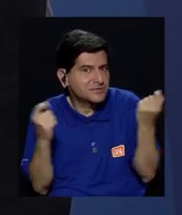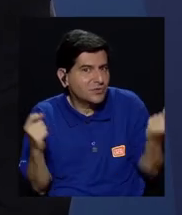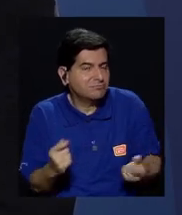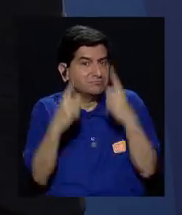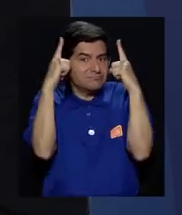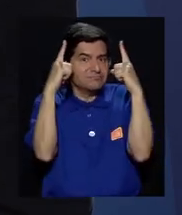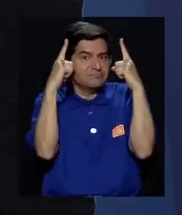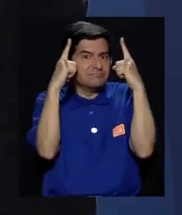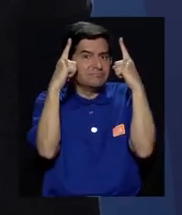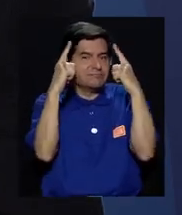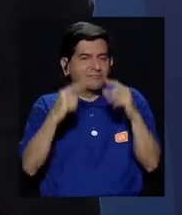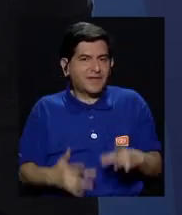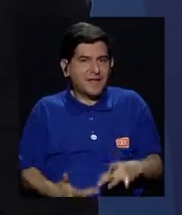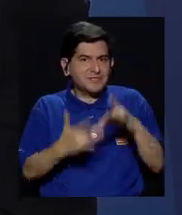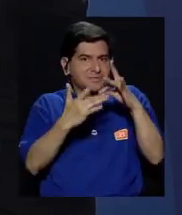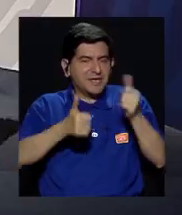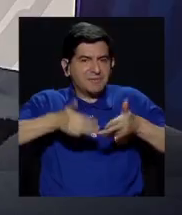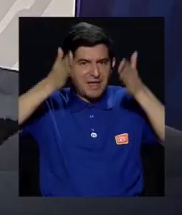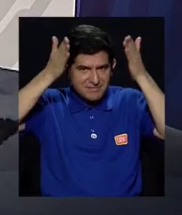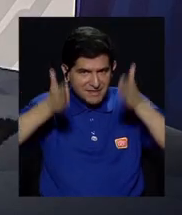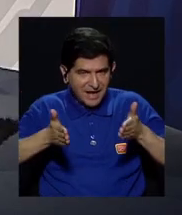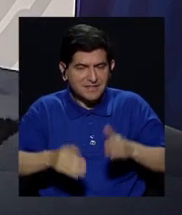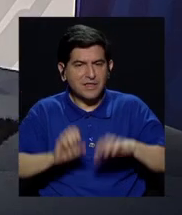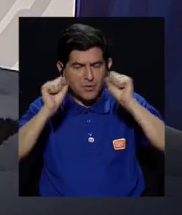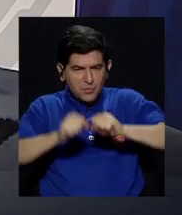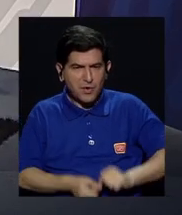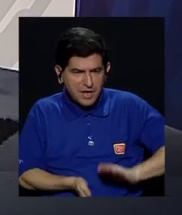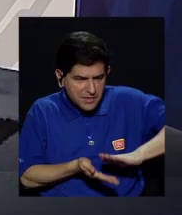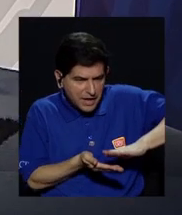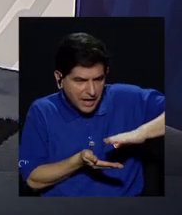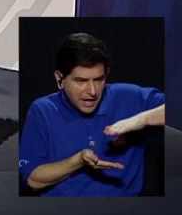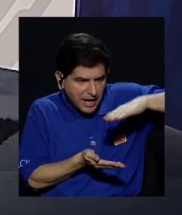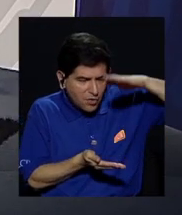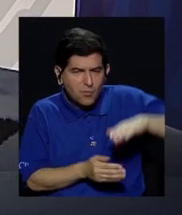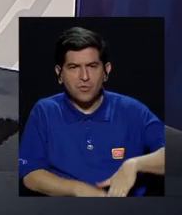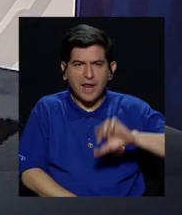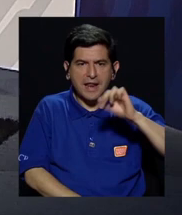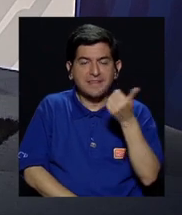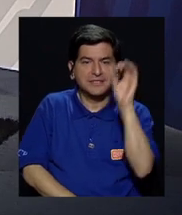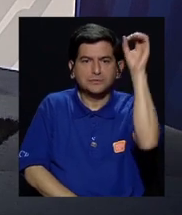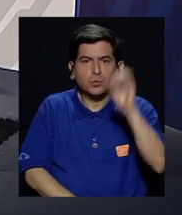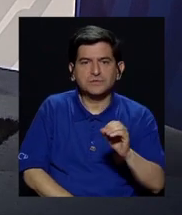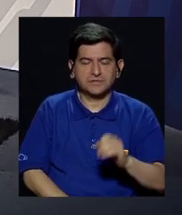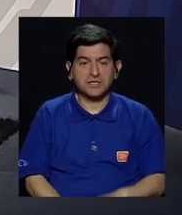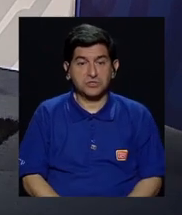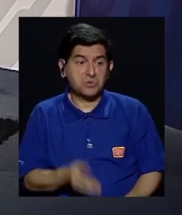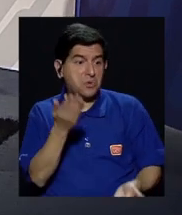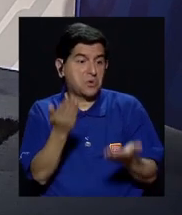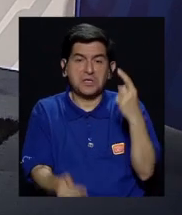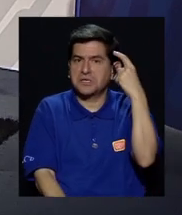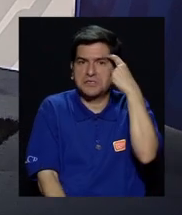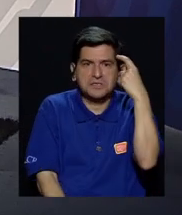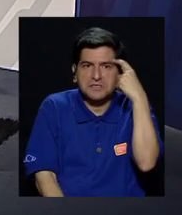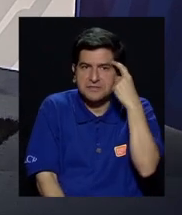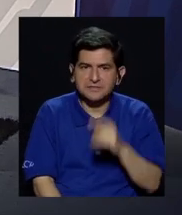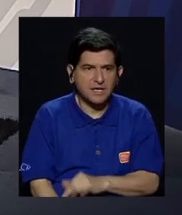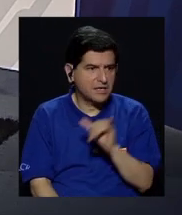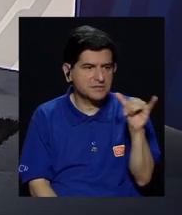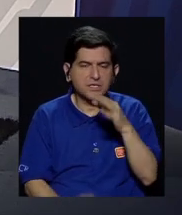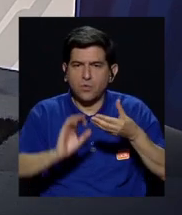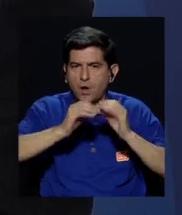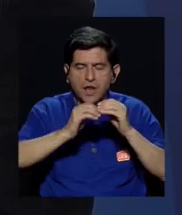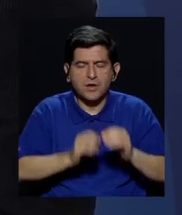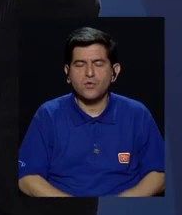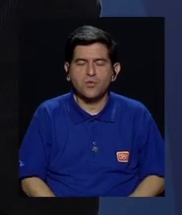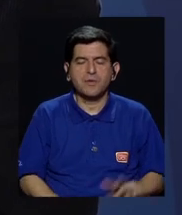sorpresas sobre todo en aquellos candidatos que logren acumular repito unos 10 puntos y por qué no pensar que así como el